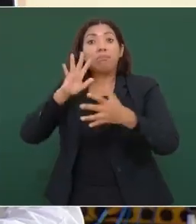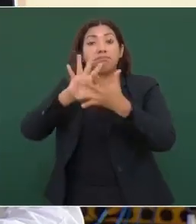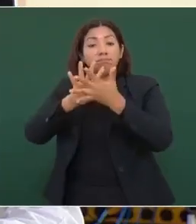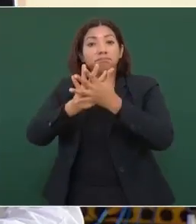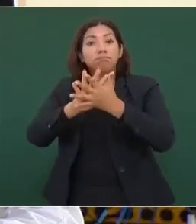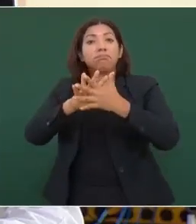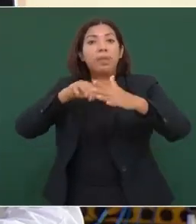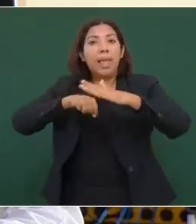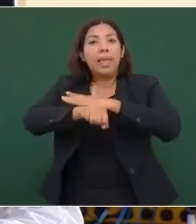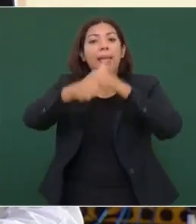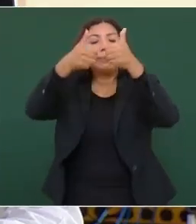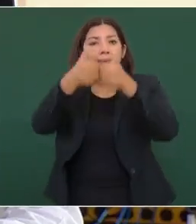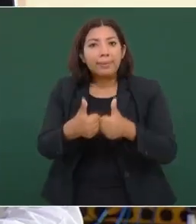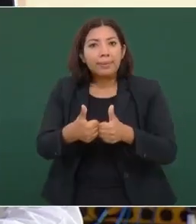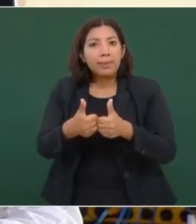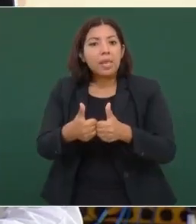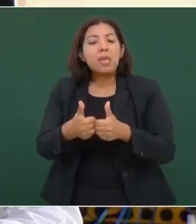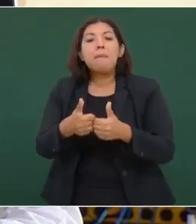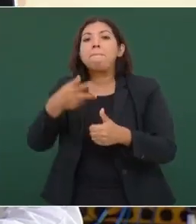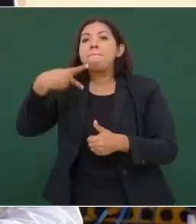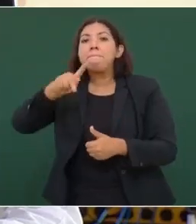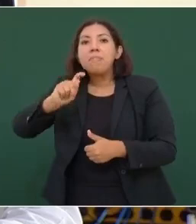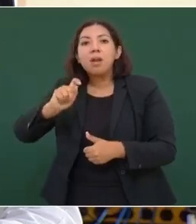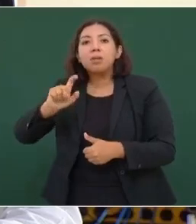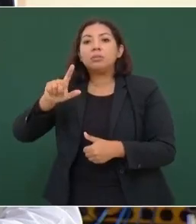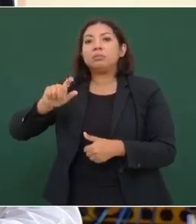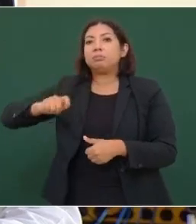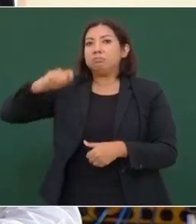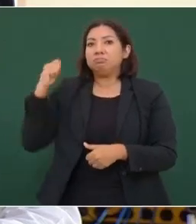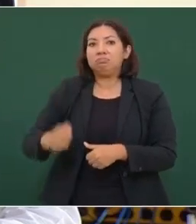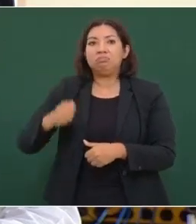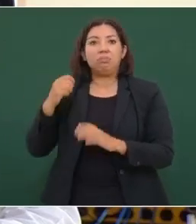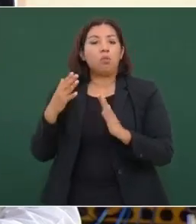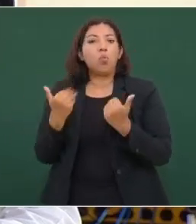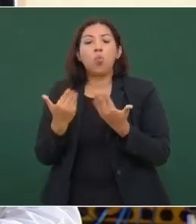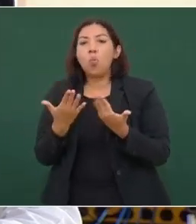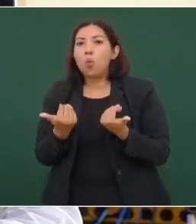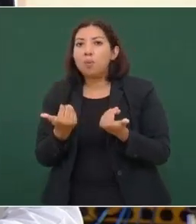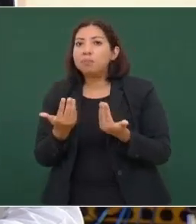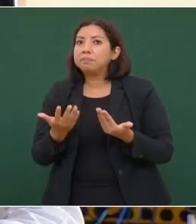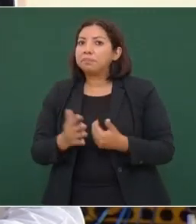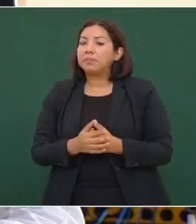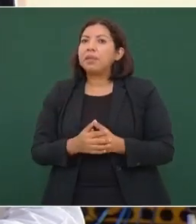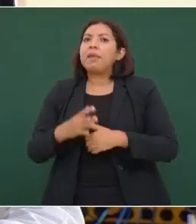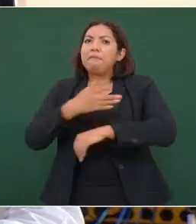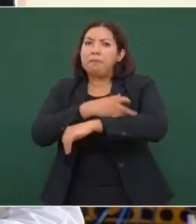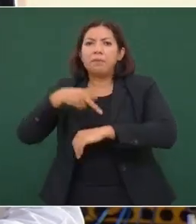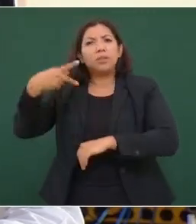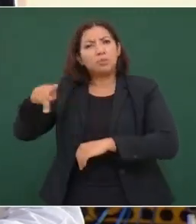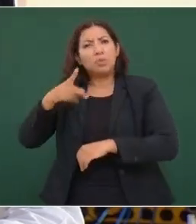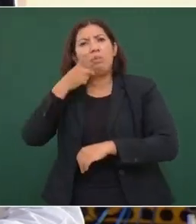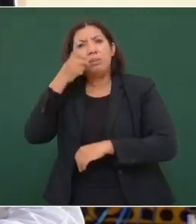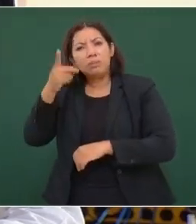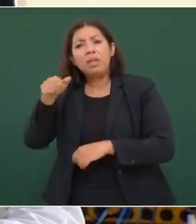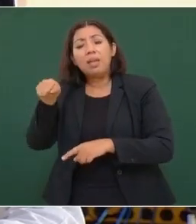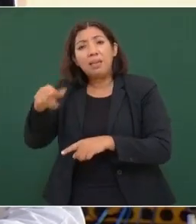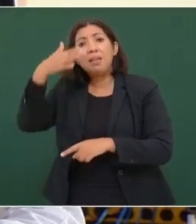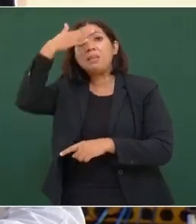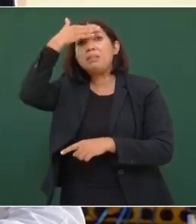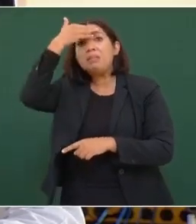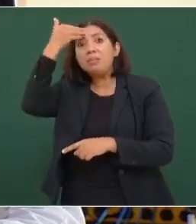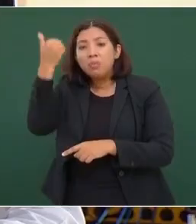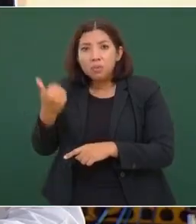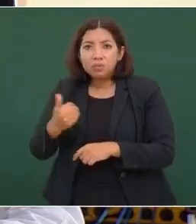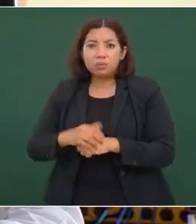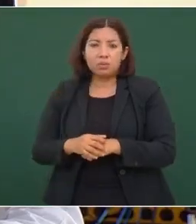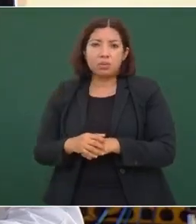la familia y todos alegan que es pues inocente. De hecho, todos los que de la banda esta supuesta pues